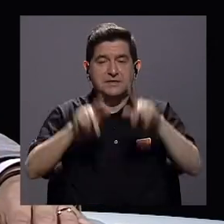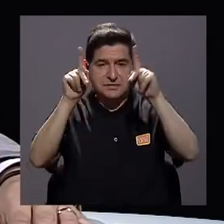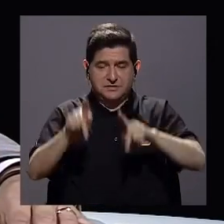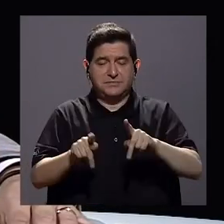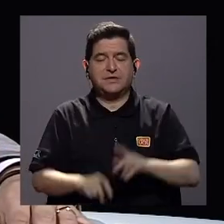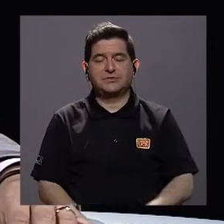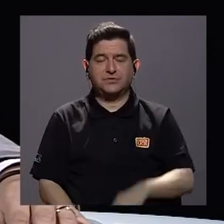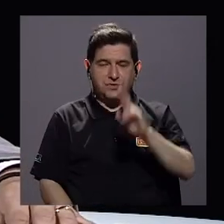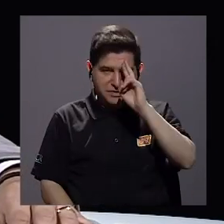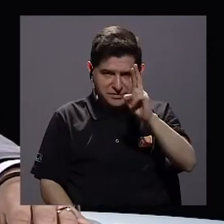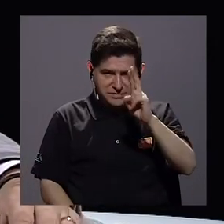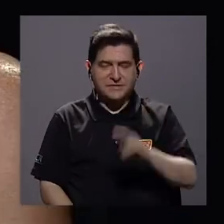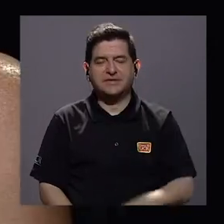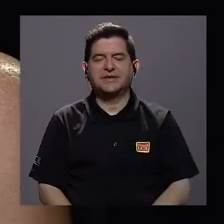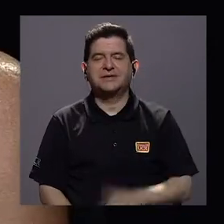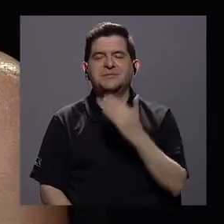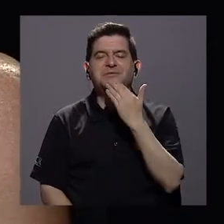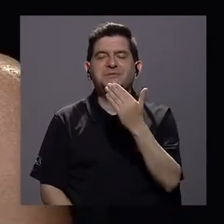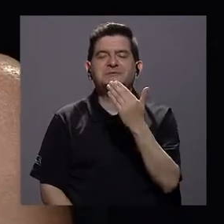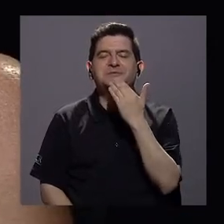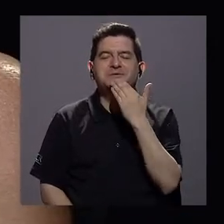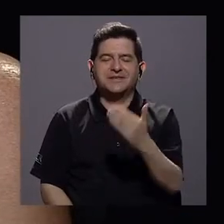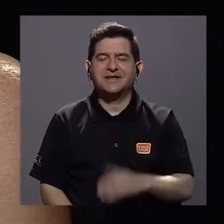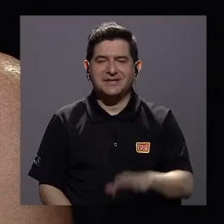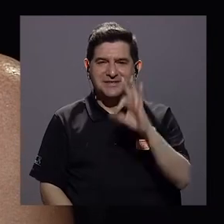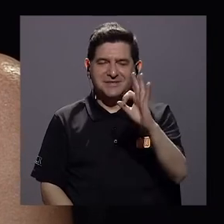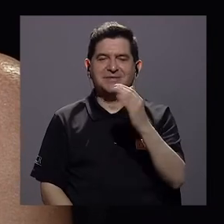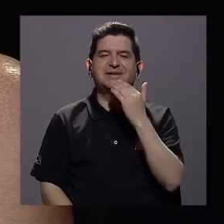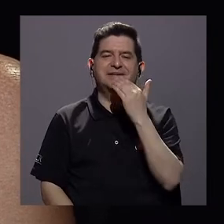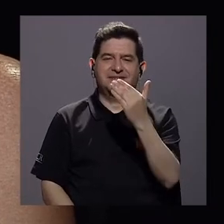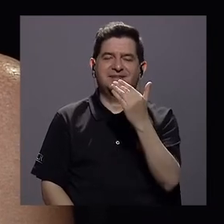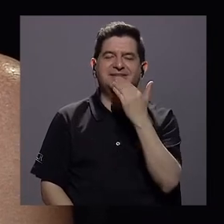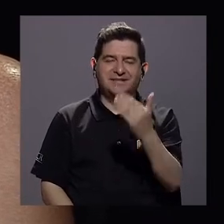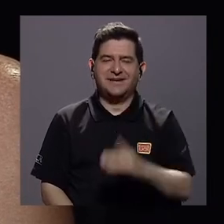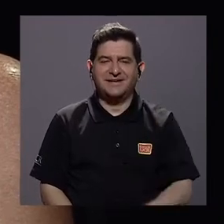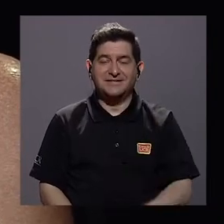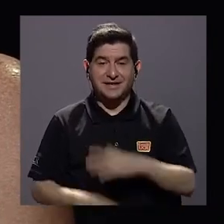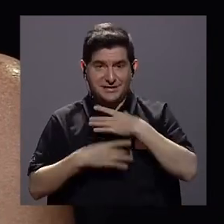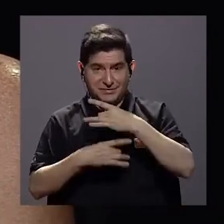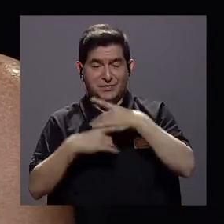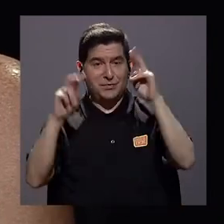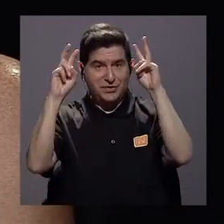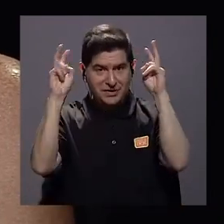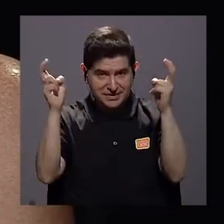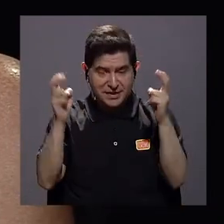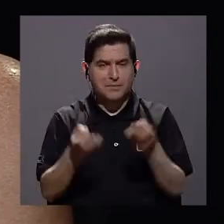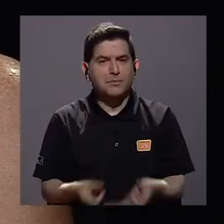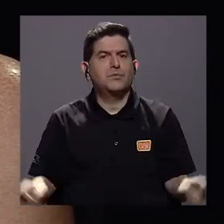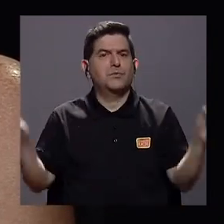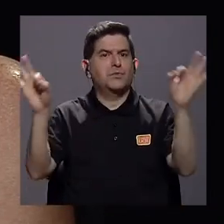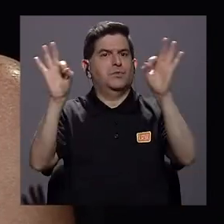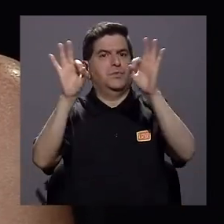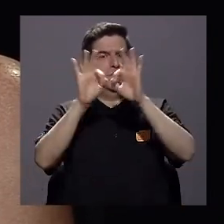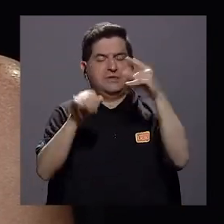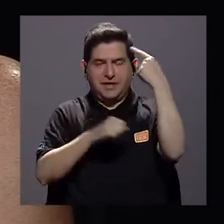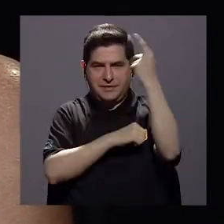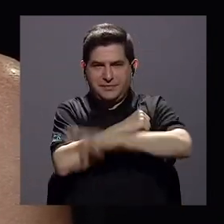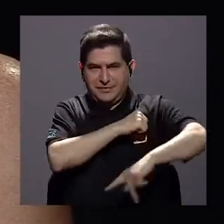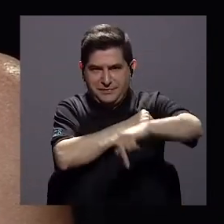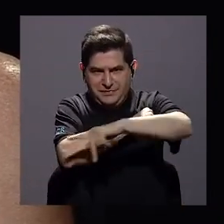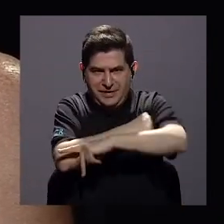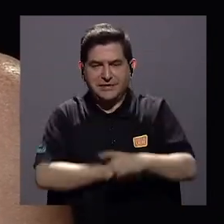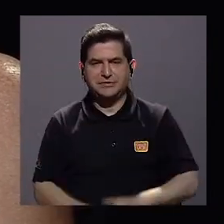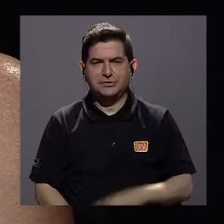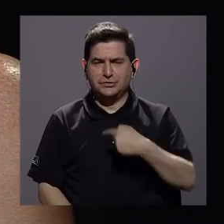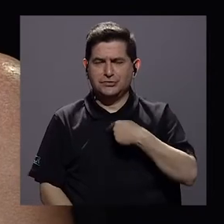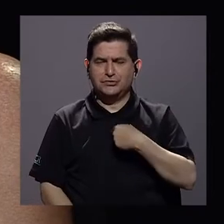voces autorizadas. ¿Qué tal? ¿Cómo está? Muchas gracias, Mario. Muy bien. Gracias por estar interesado en este tema de tantísima importancia para el